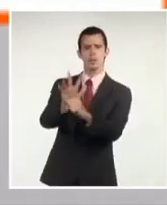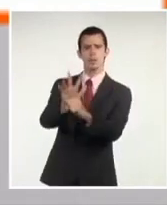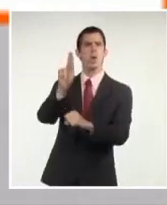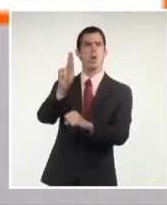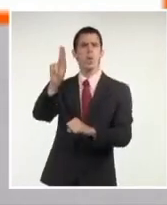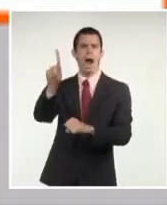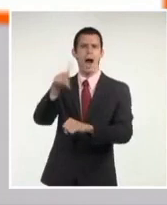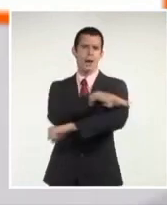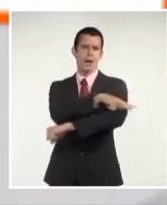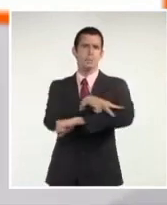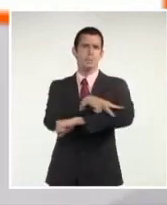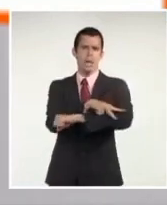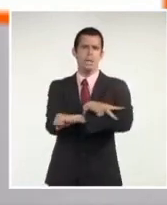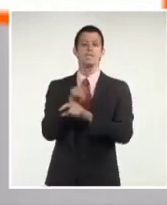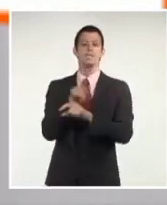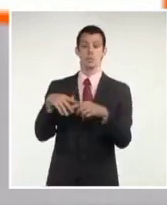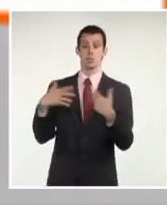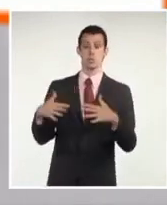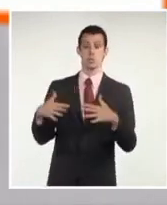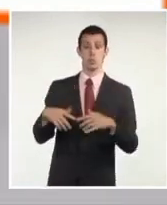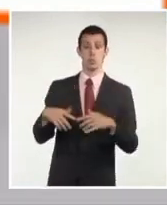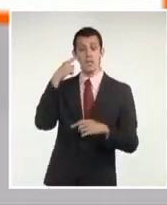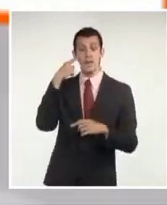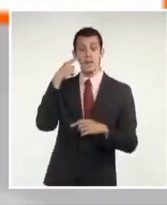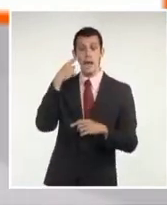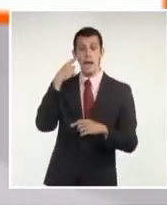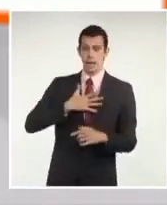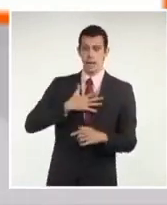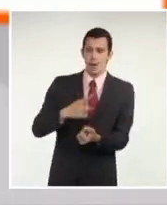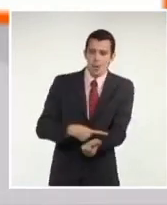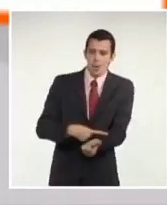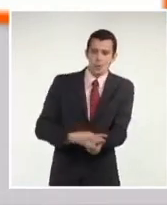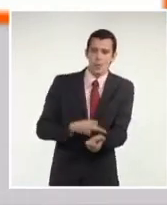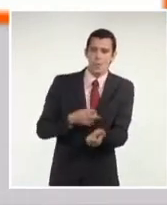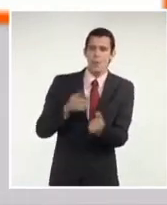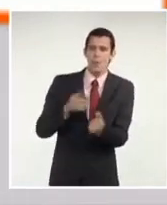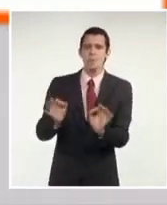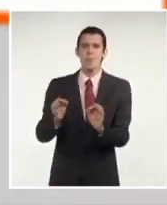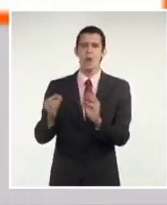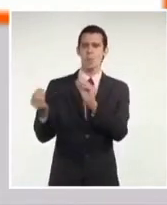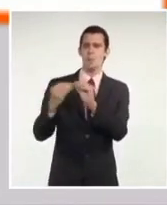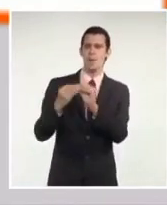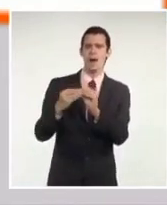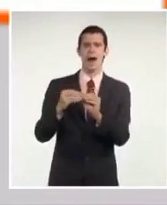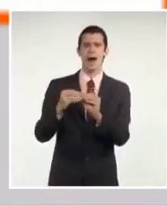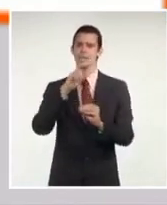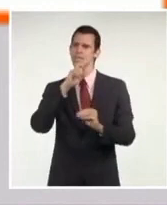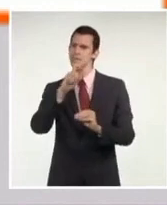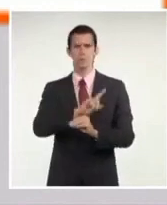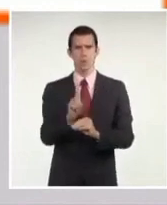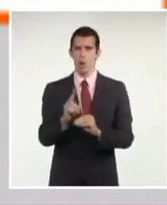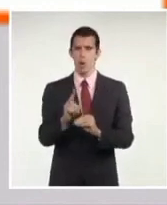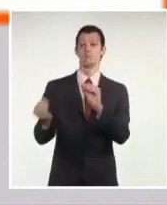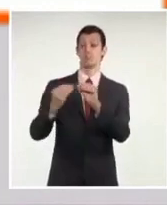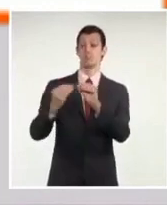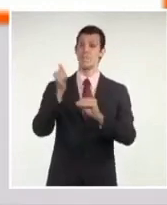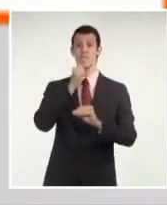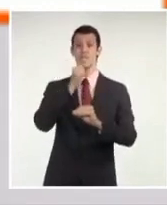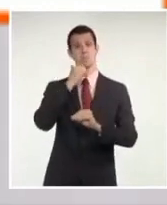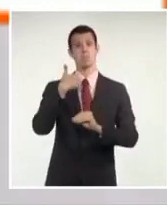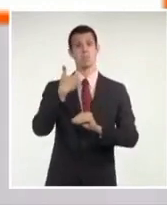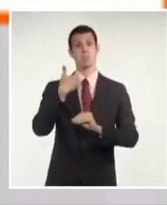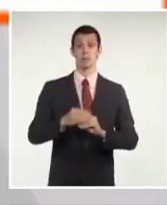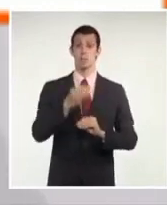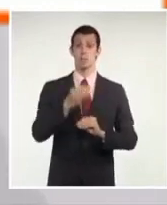de transmitirse más. Evolucionó a ser capaz de una mejor transmisión y se ve que se incrementa su transmisión en